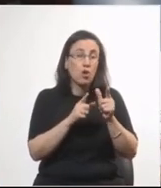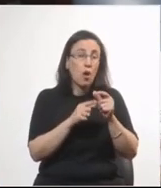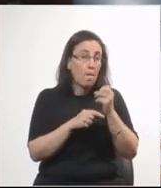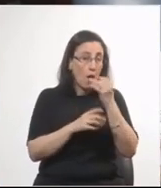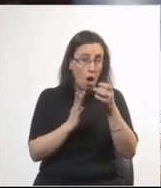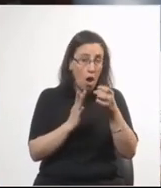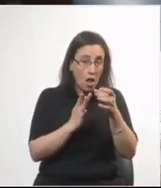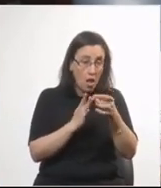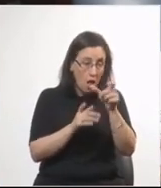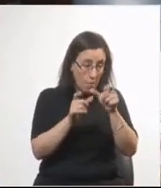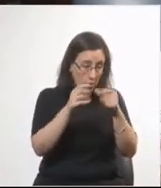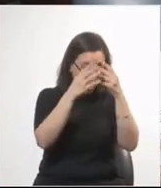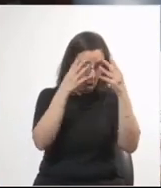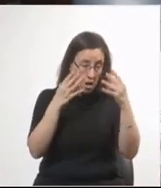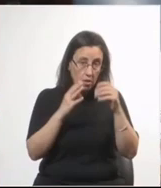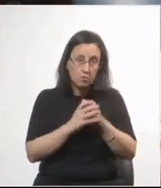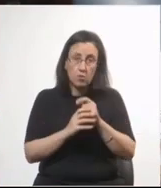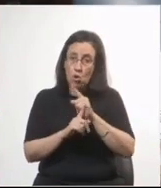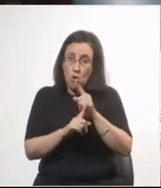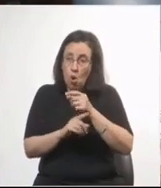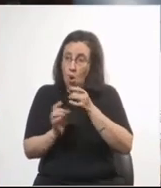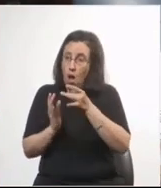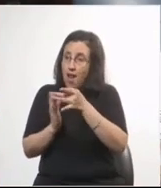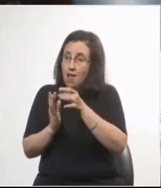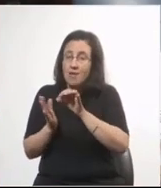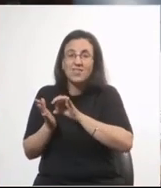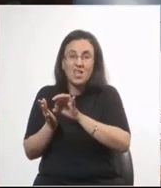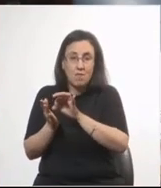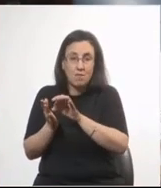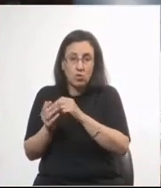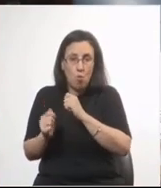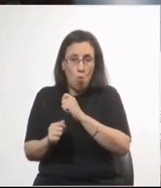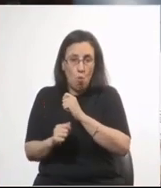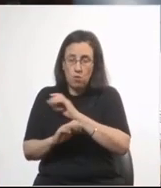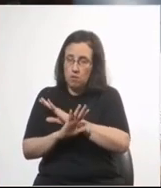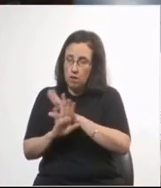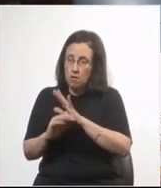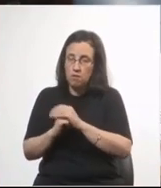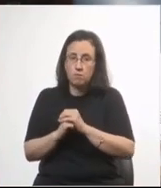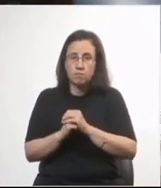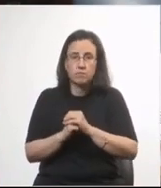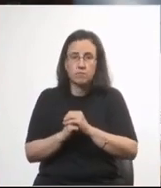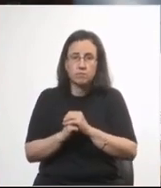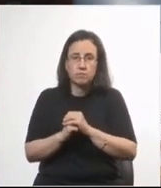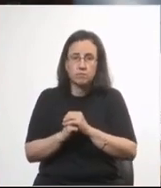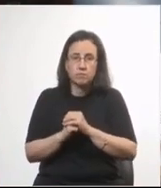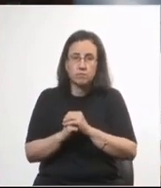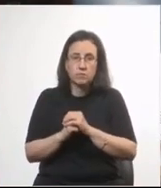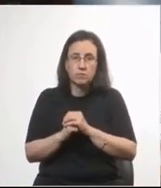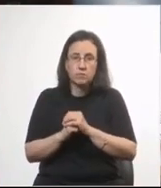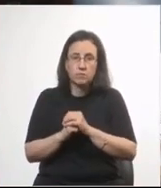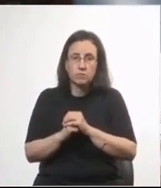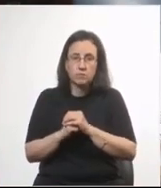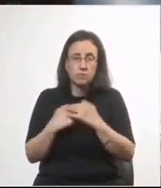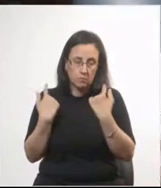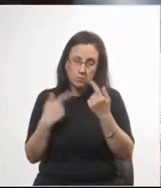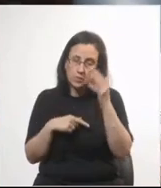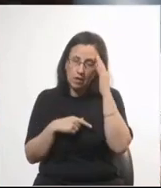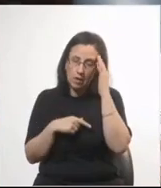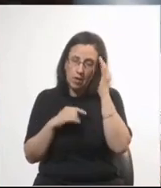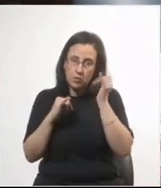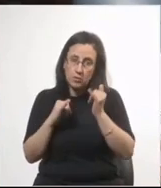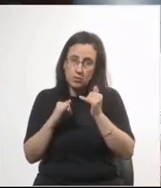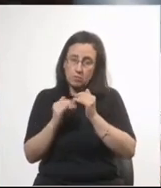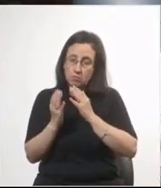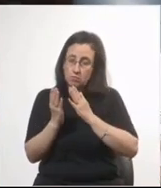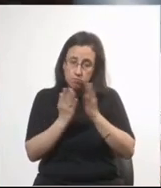a mejorar la calidad y la cantidad de los servicios públicos. Bueno, sabemos que tampoco